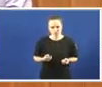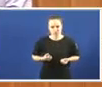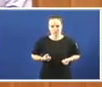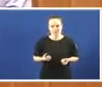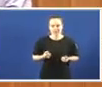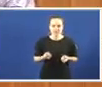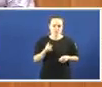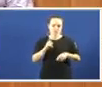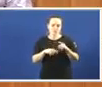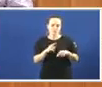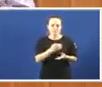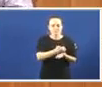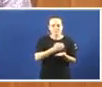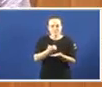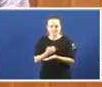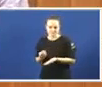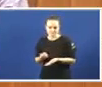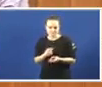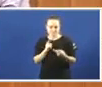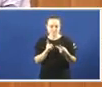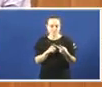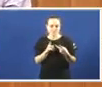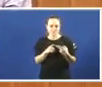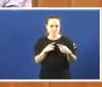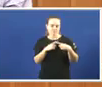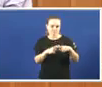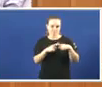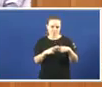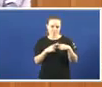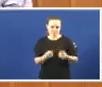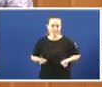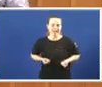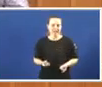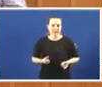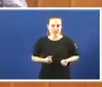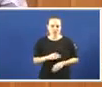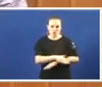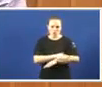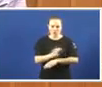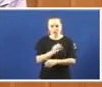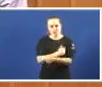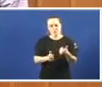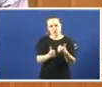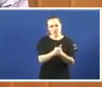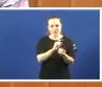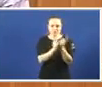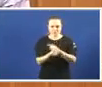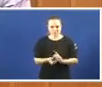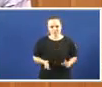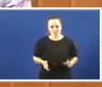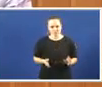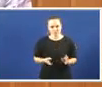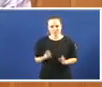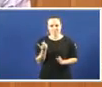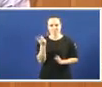de ingresos. E segundo, redistribuir o gasto que fai o Goberno cambiando as prioridades do mesmo por un importe